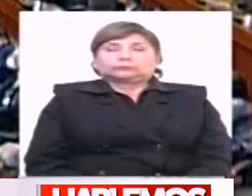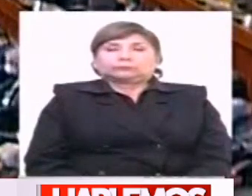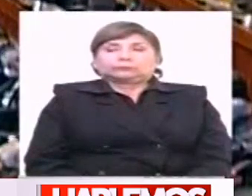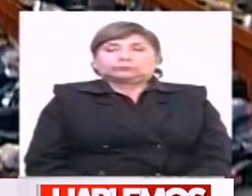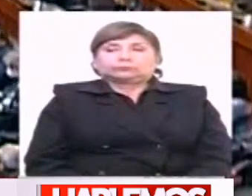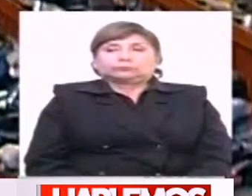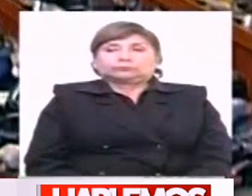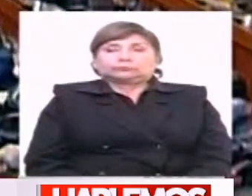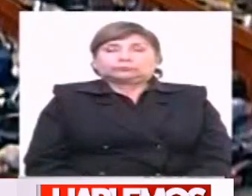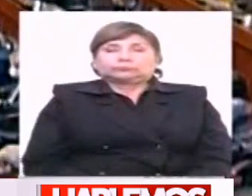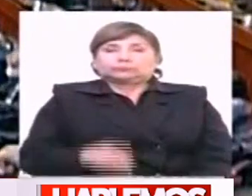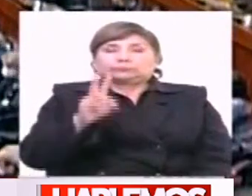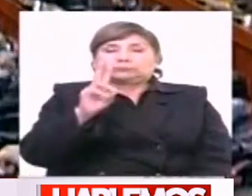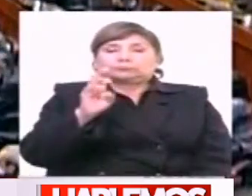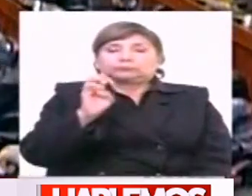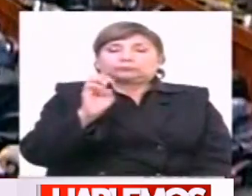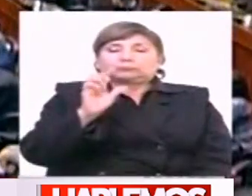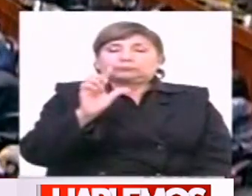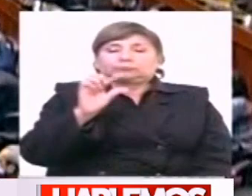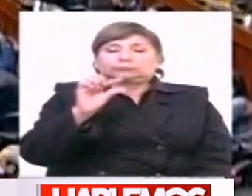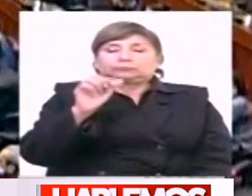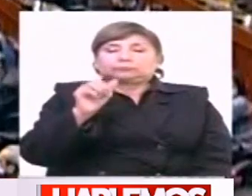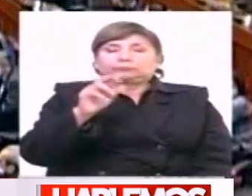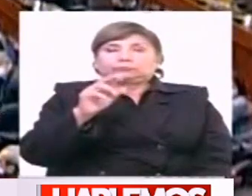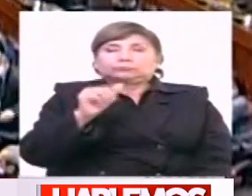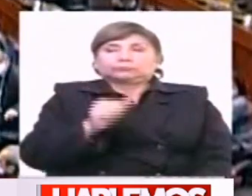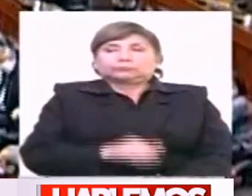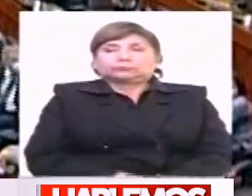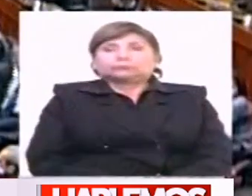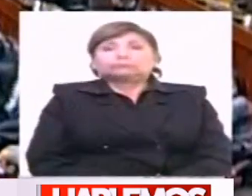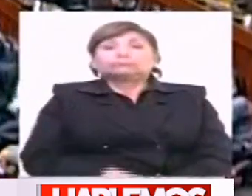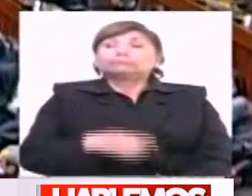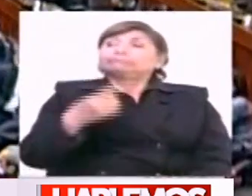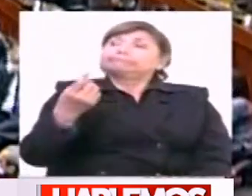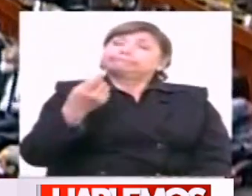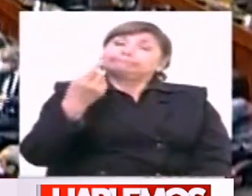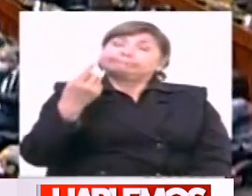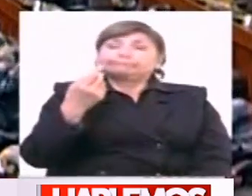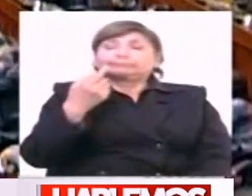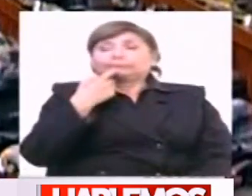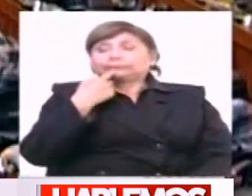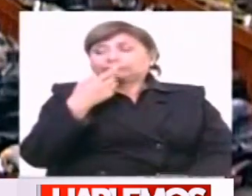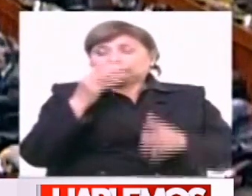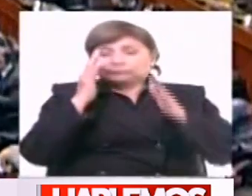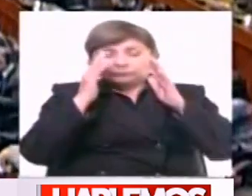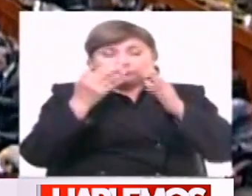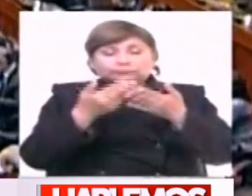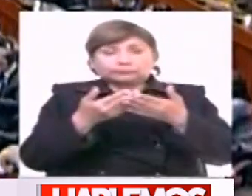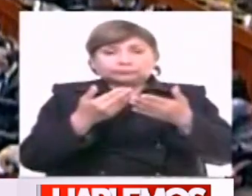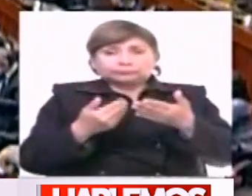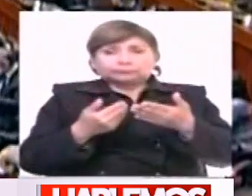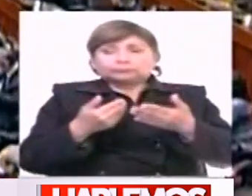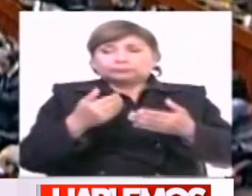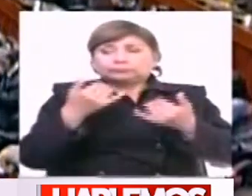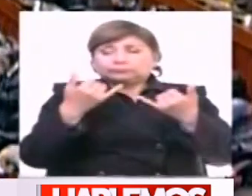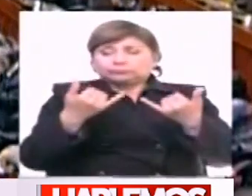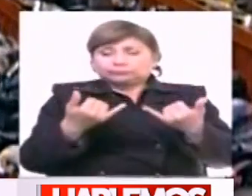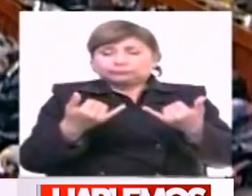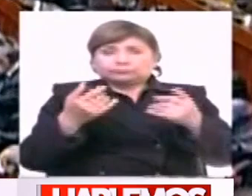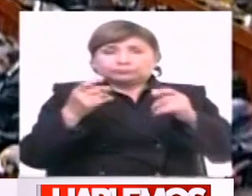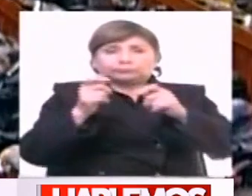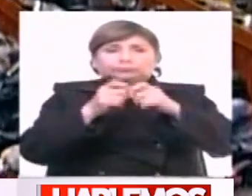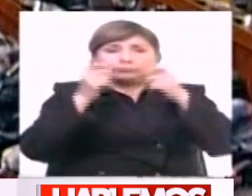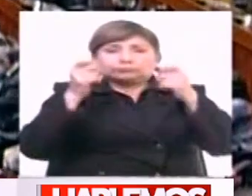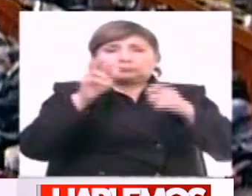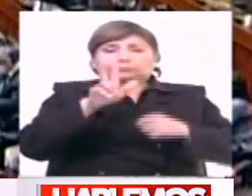Congresista exitosa. Vergara, tiene la palabra. Solamente una cuestión previa. El día de hoy se conmemoran